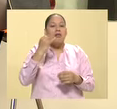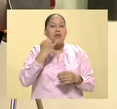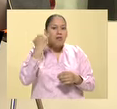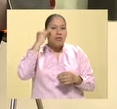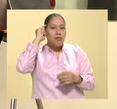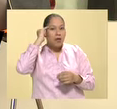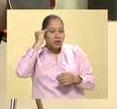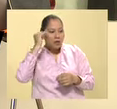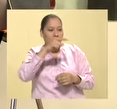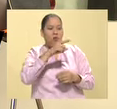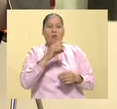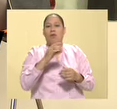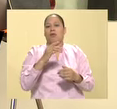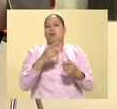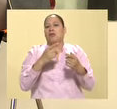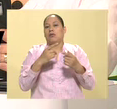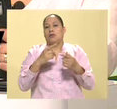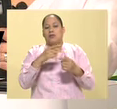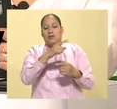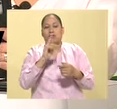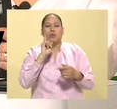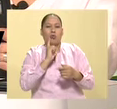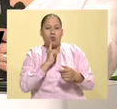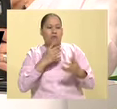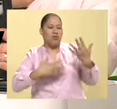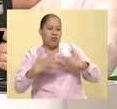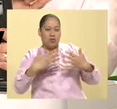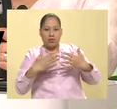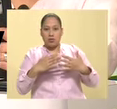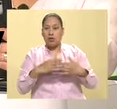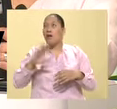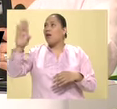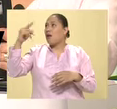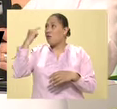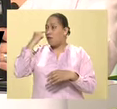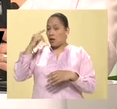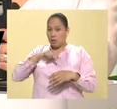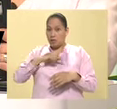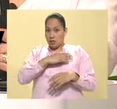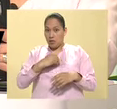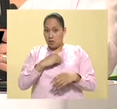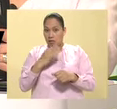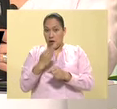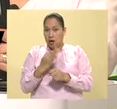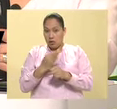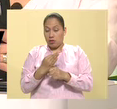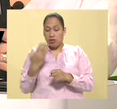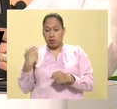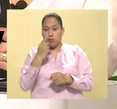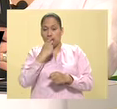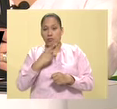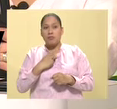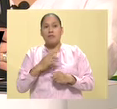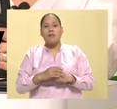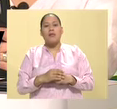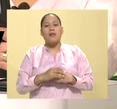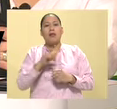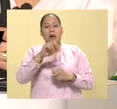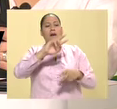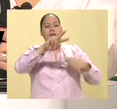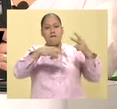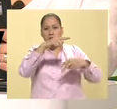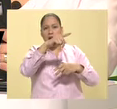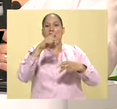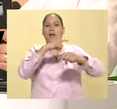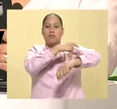de diferente manera. Fíjate que mi hijo, ahorita me viene a la mente, fue